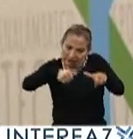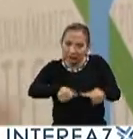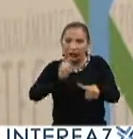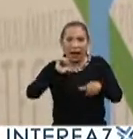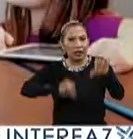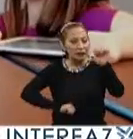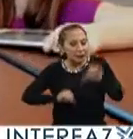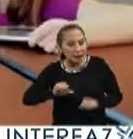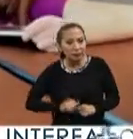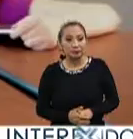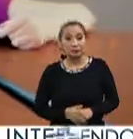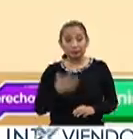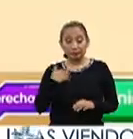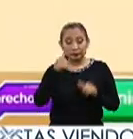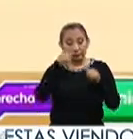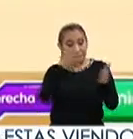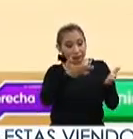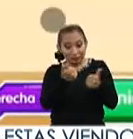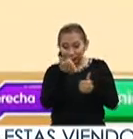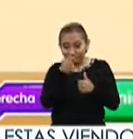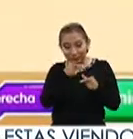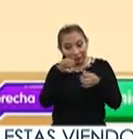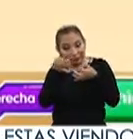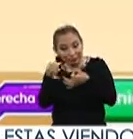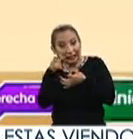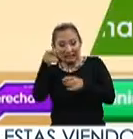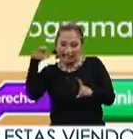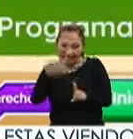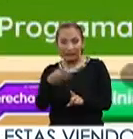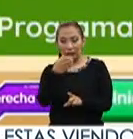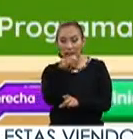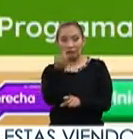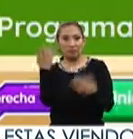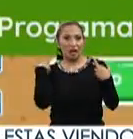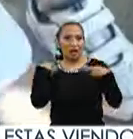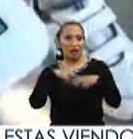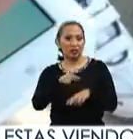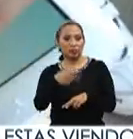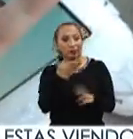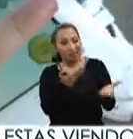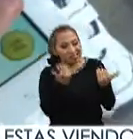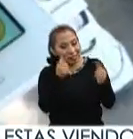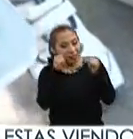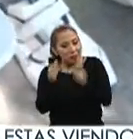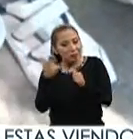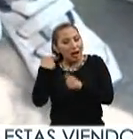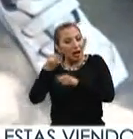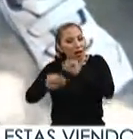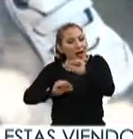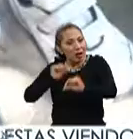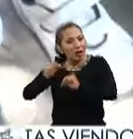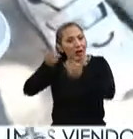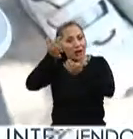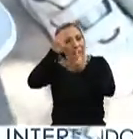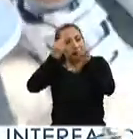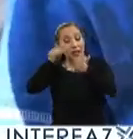en una actividad. Captar la atención de los estudiantes es el reto principal de cualquier docente para iniciar un proceso de aprendizaje, y los videojuegos pueden